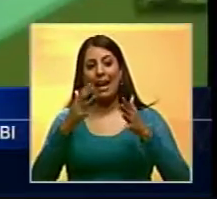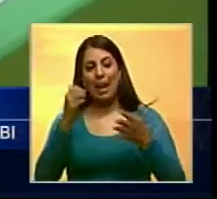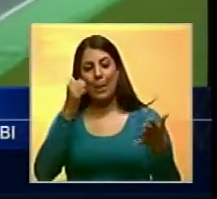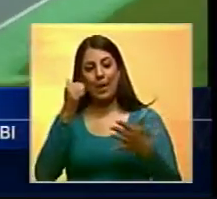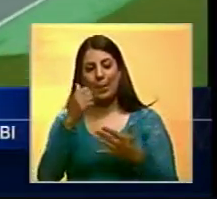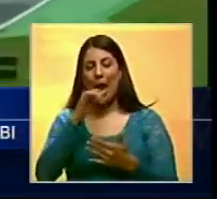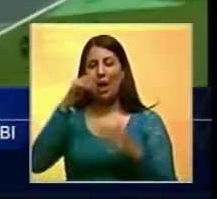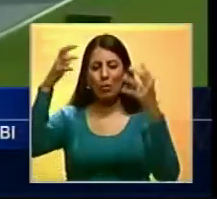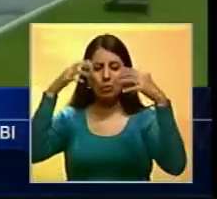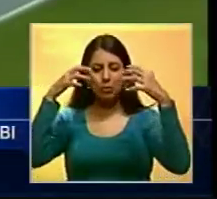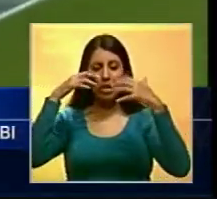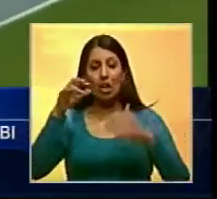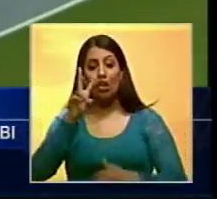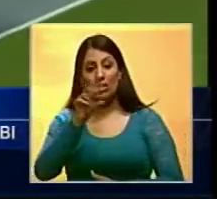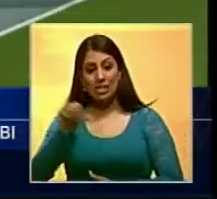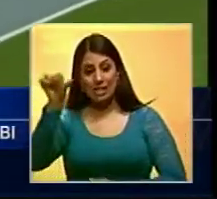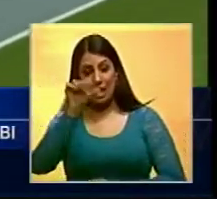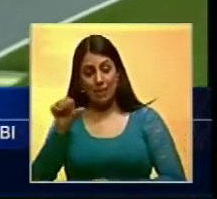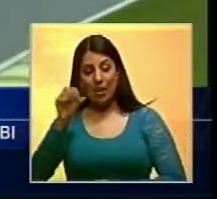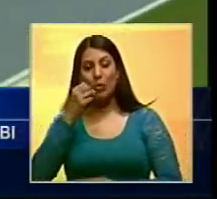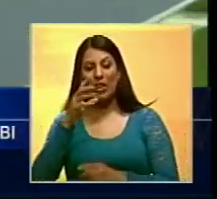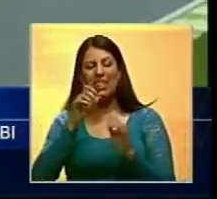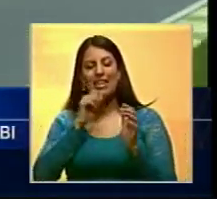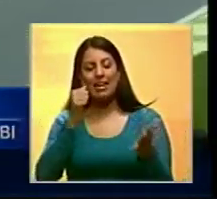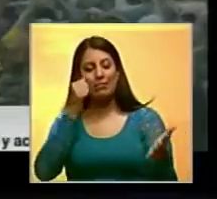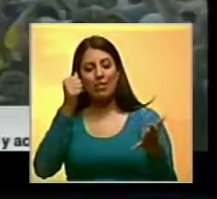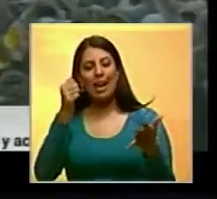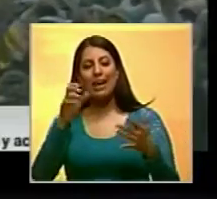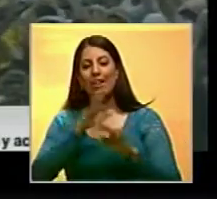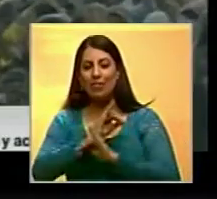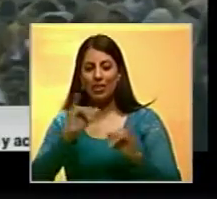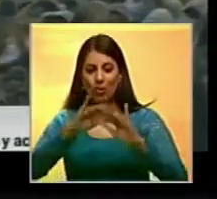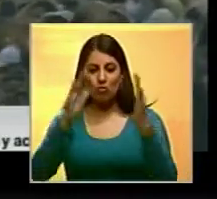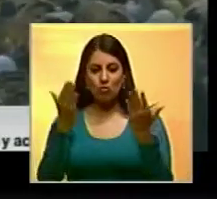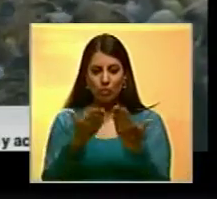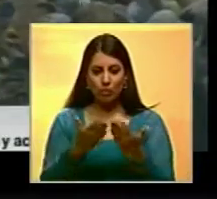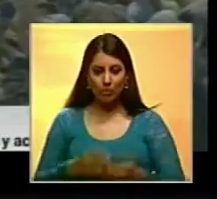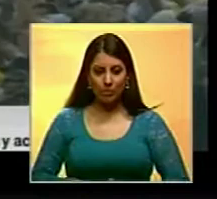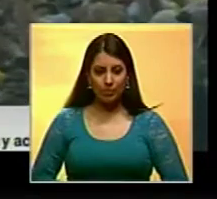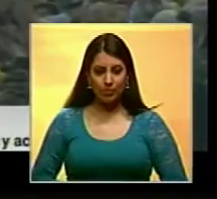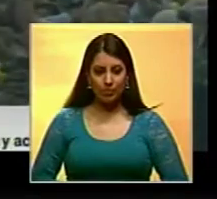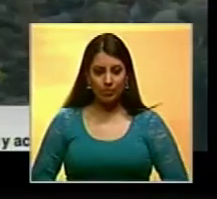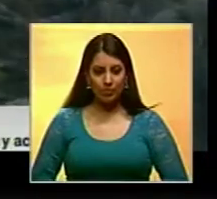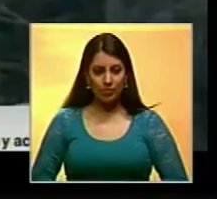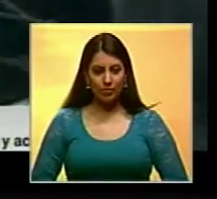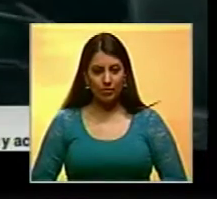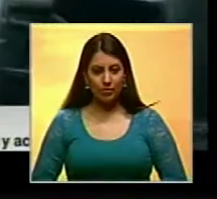por agua. En 2 semanas se definirá al campeón mundial en Abu Dhabi.